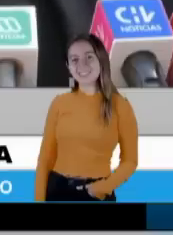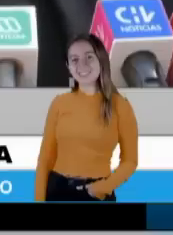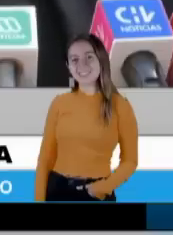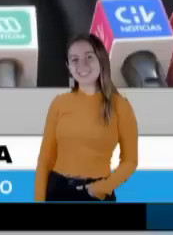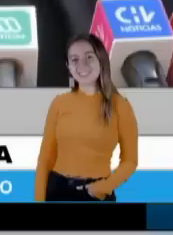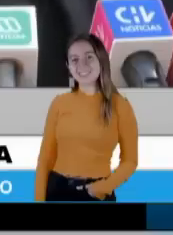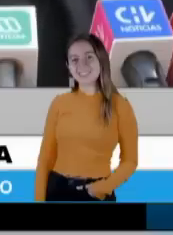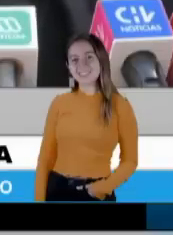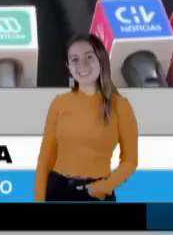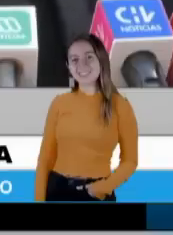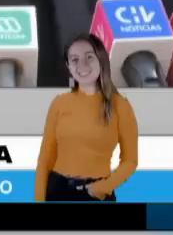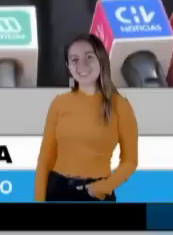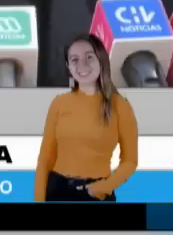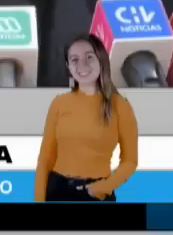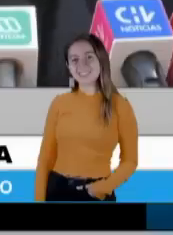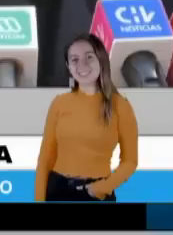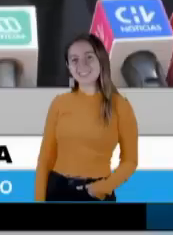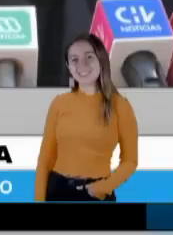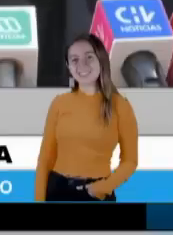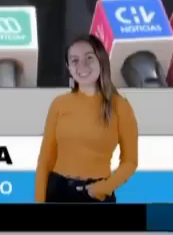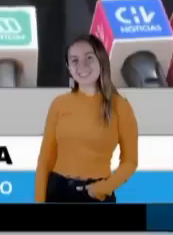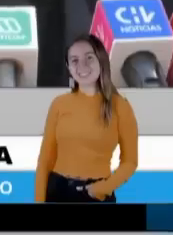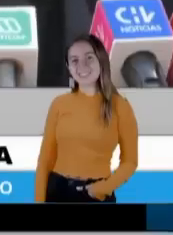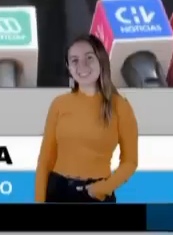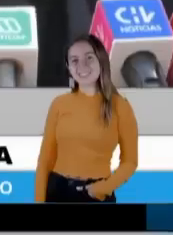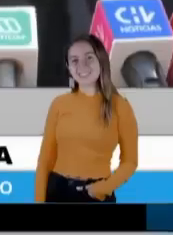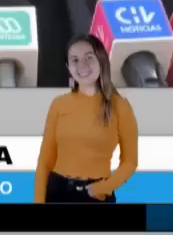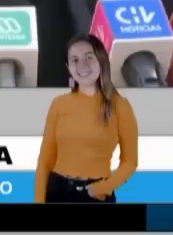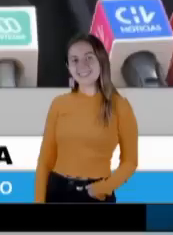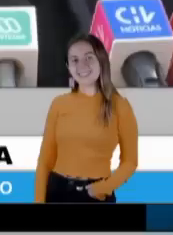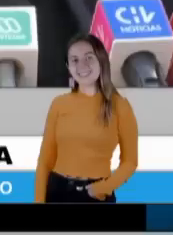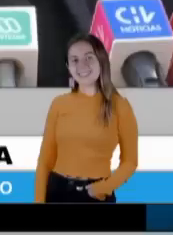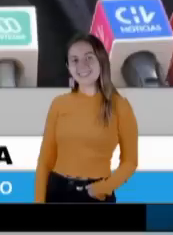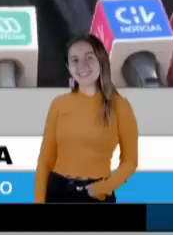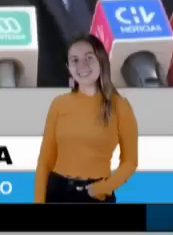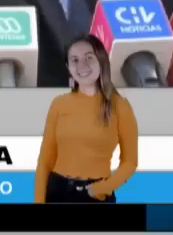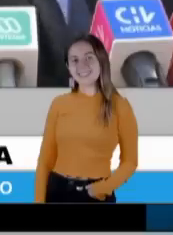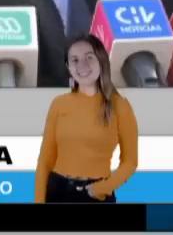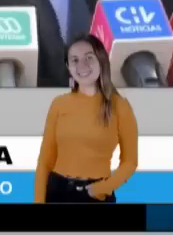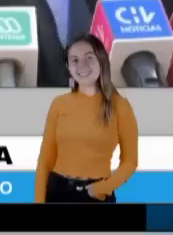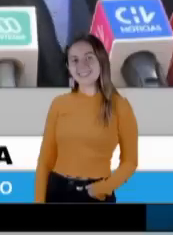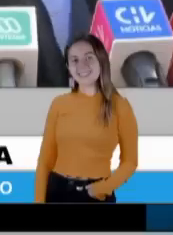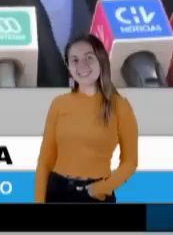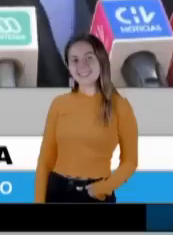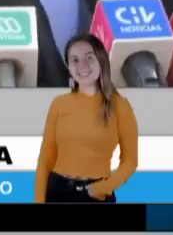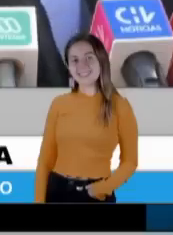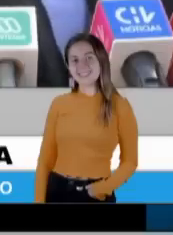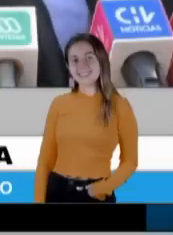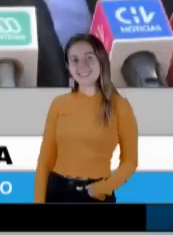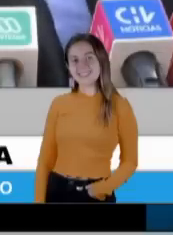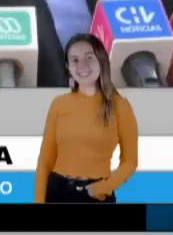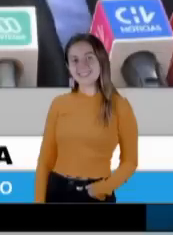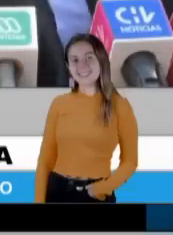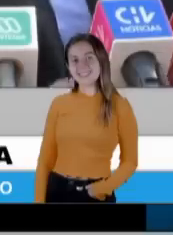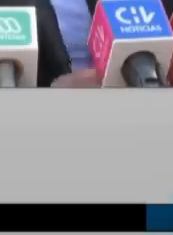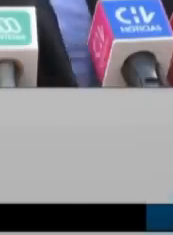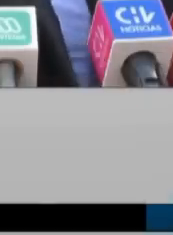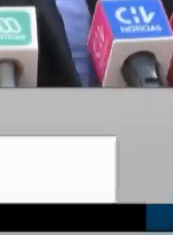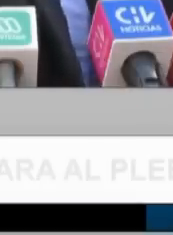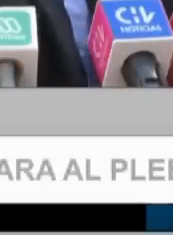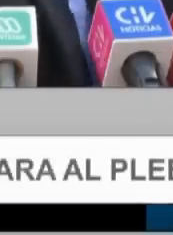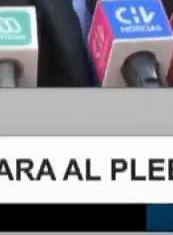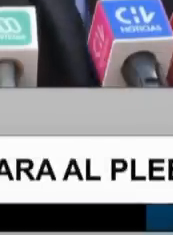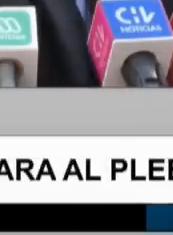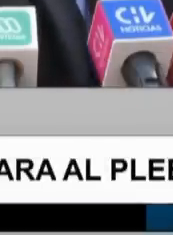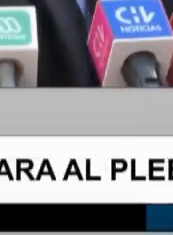sino que en la minoría, yo les pediría que guarden silencio. A los militantes de la CTC y dirigentes,